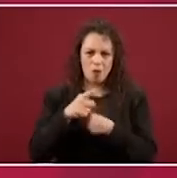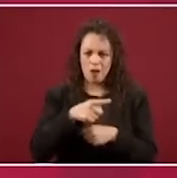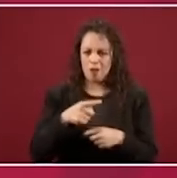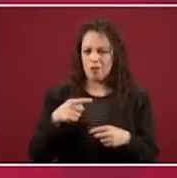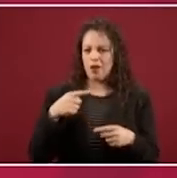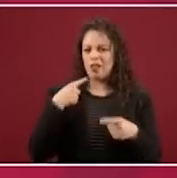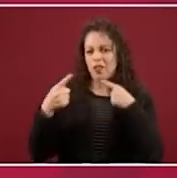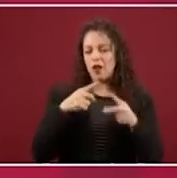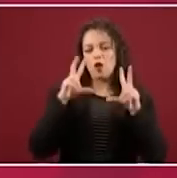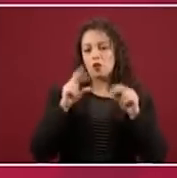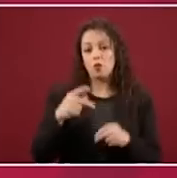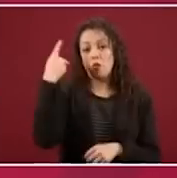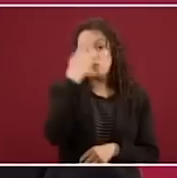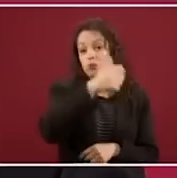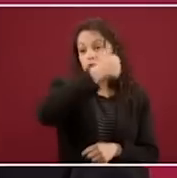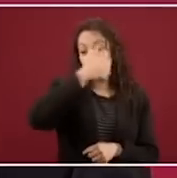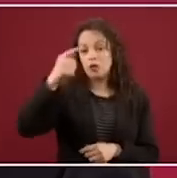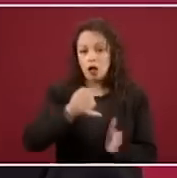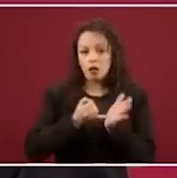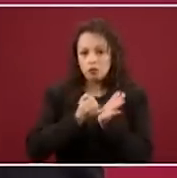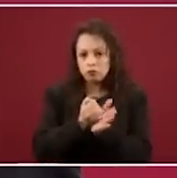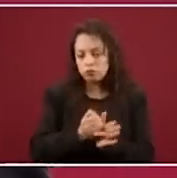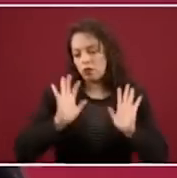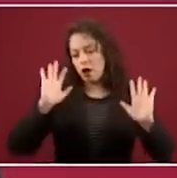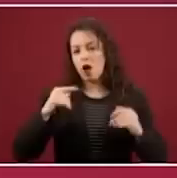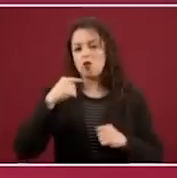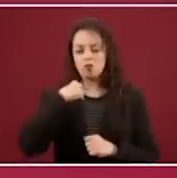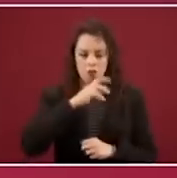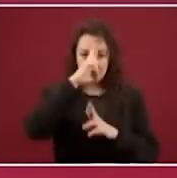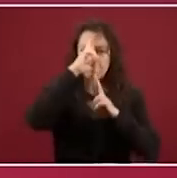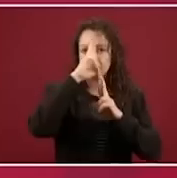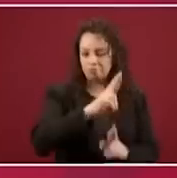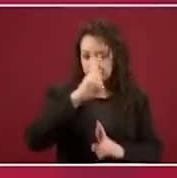ellos decidieron así y nosotros respetamos, y